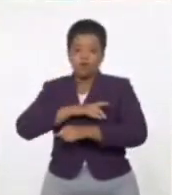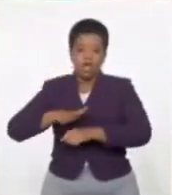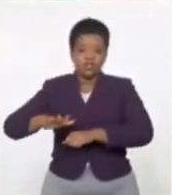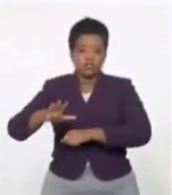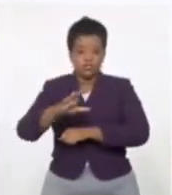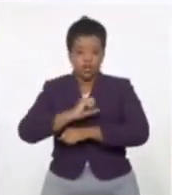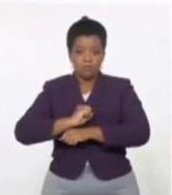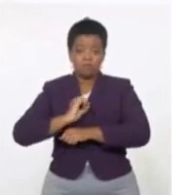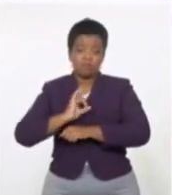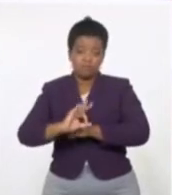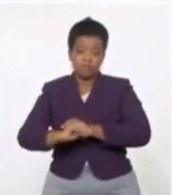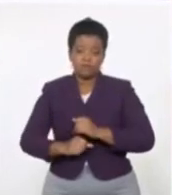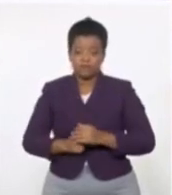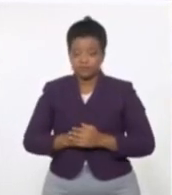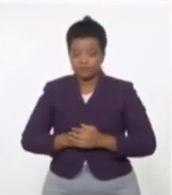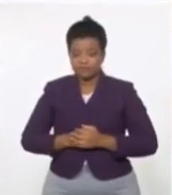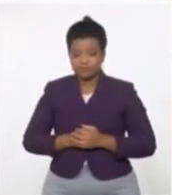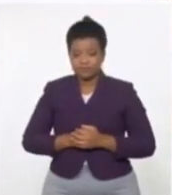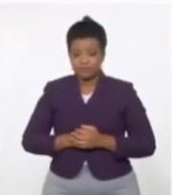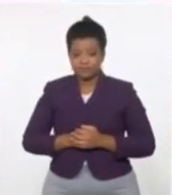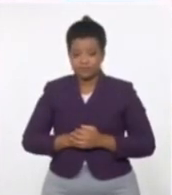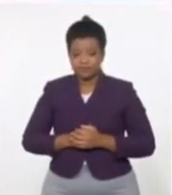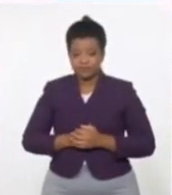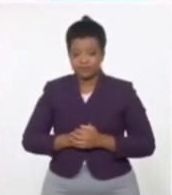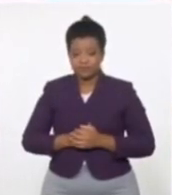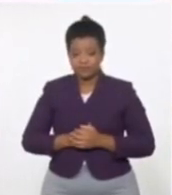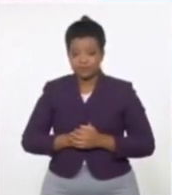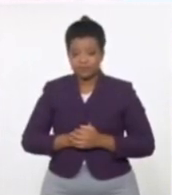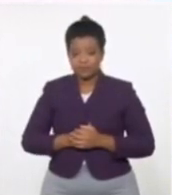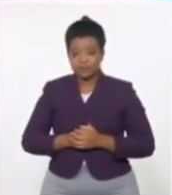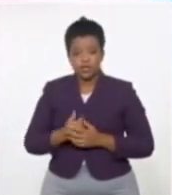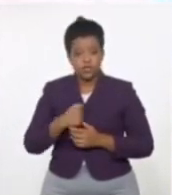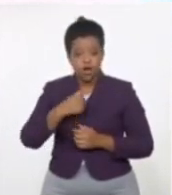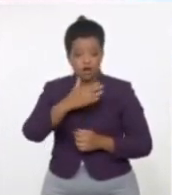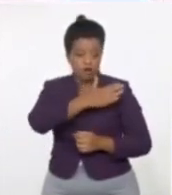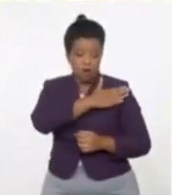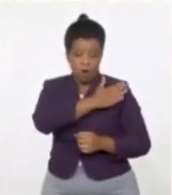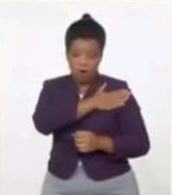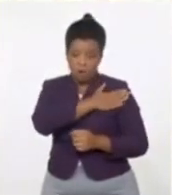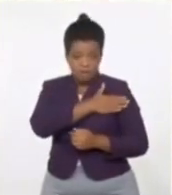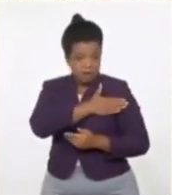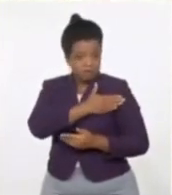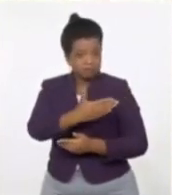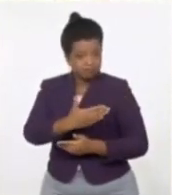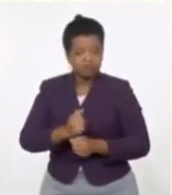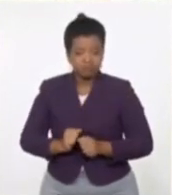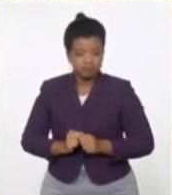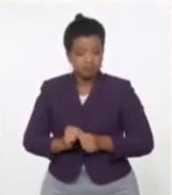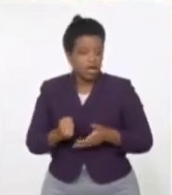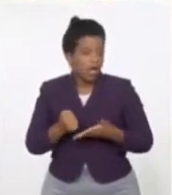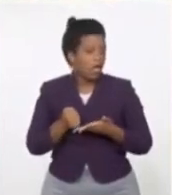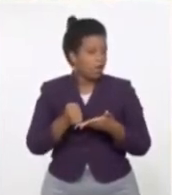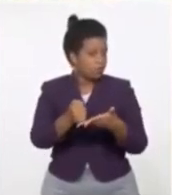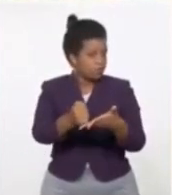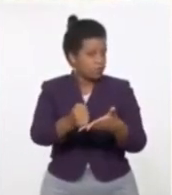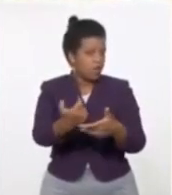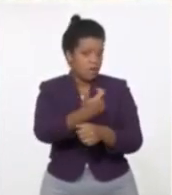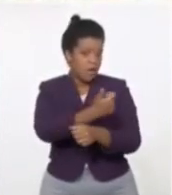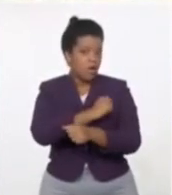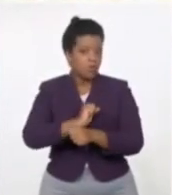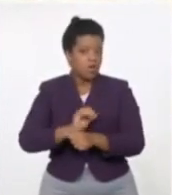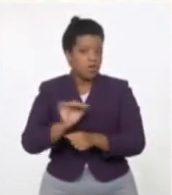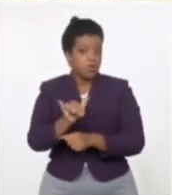debió incluirse en la provincia de Granma específicamente. Puse mi hombro para eso, para contribuir y tener